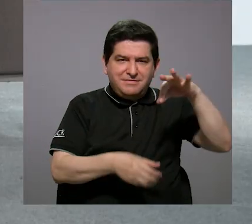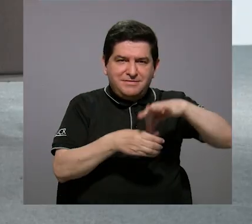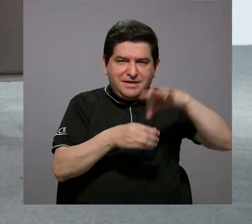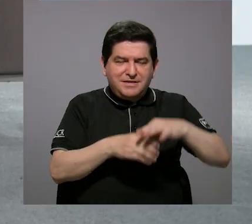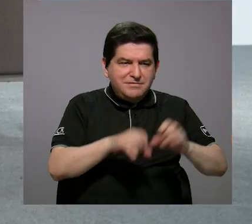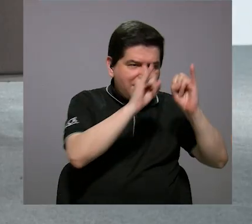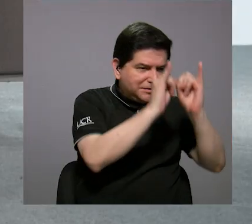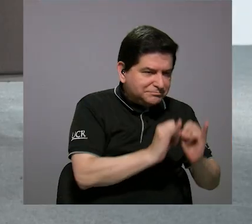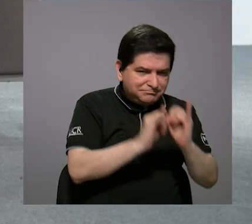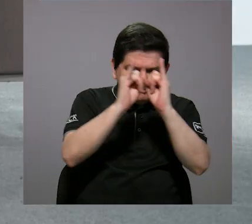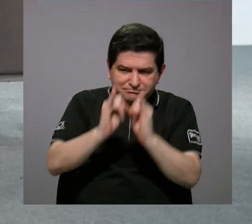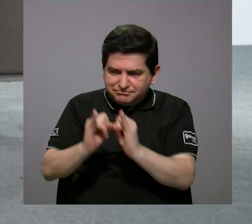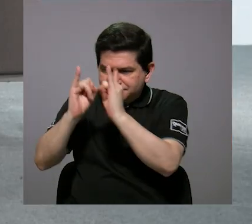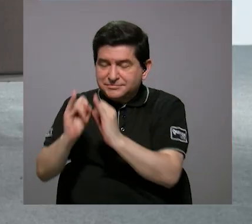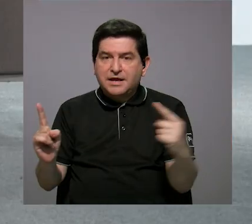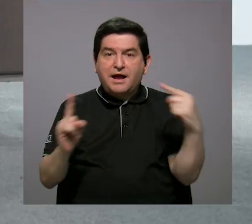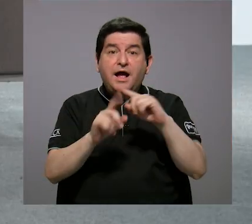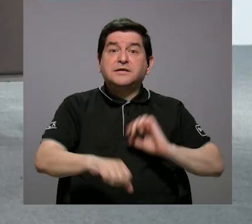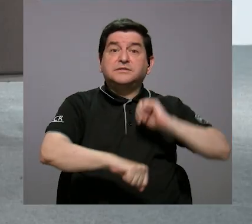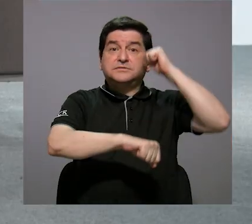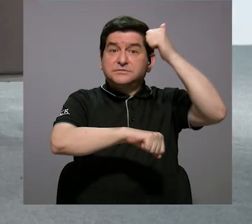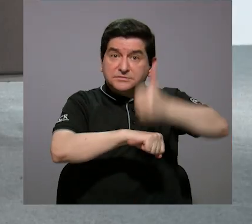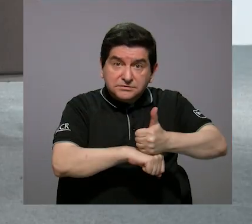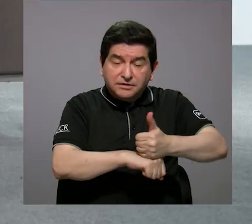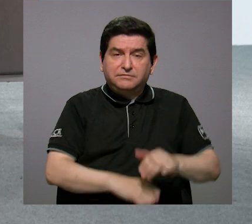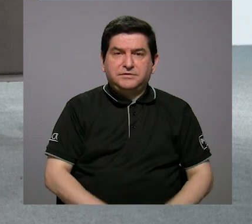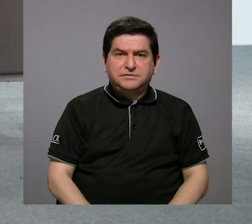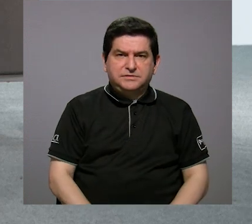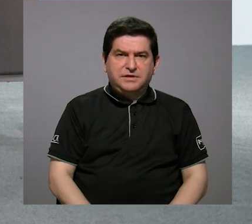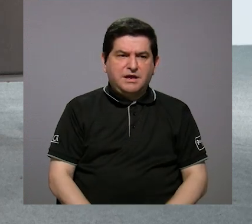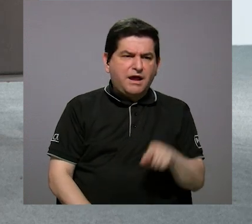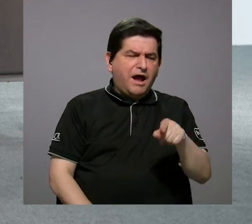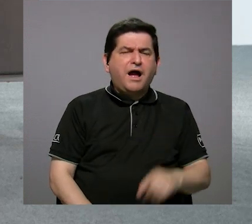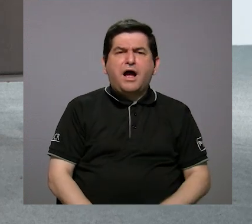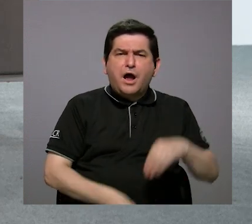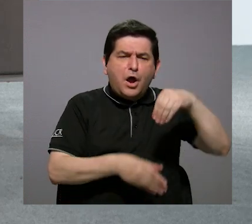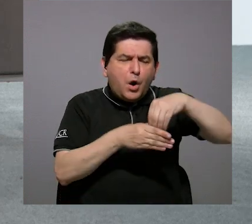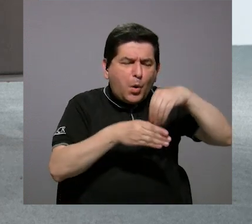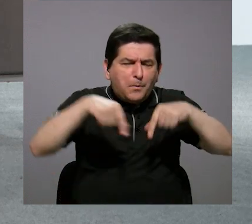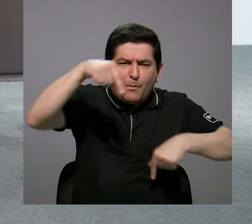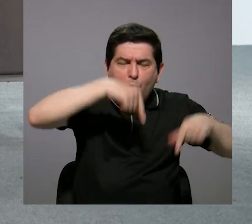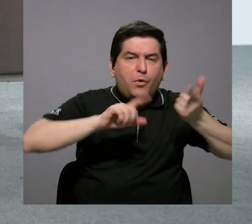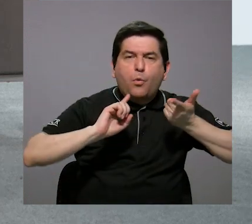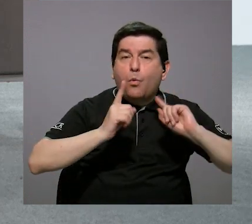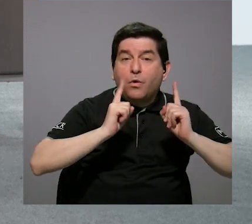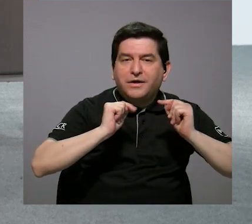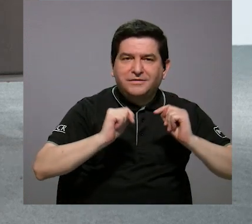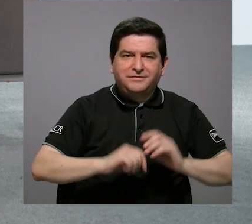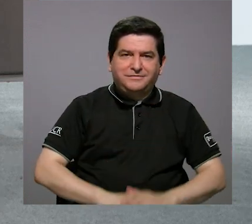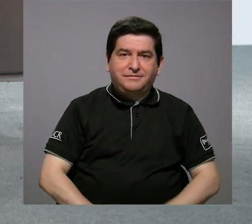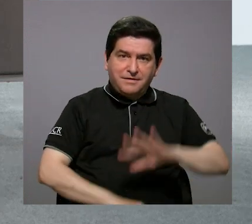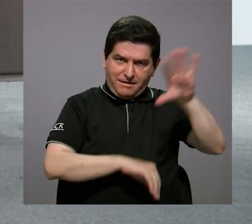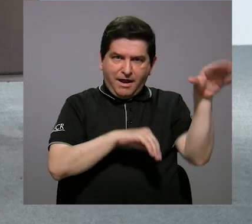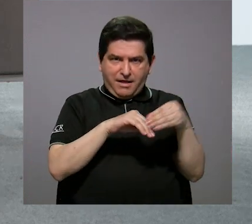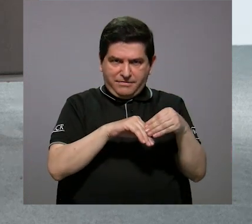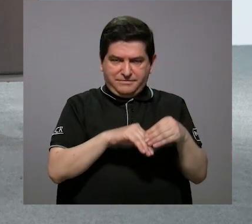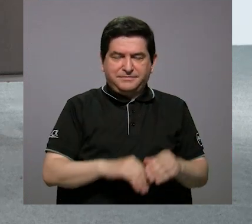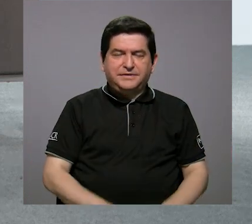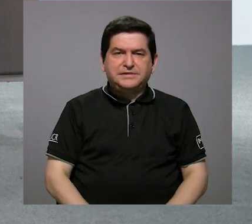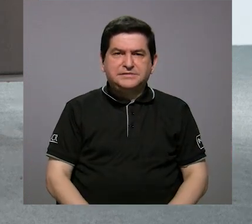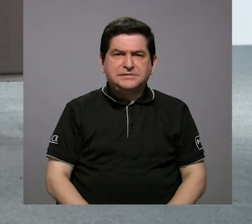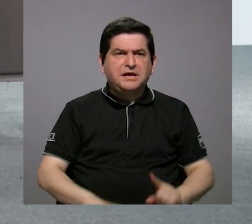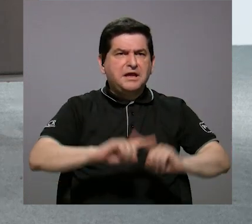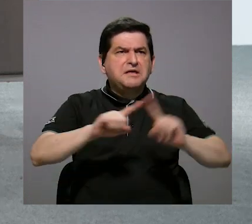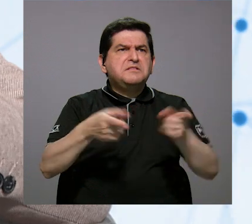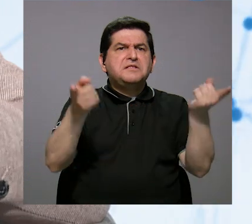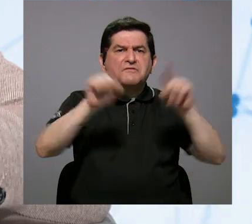poder eventualmente llegar incluso a establecer cuál es la composición química, y además de eso agregar que en